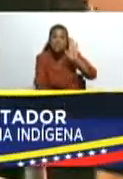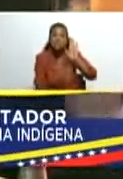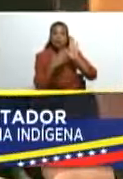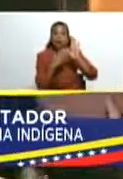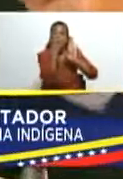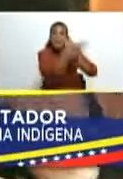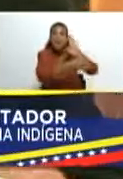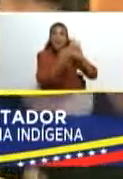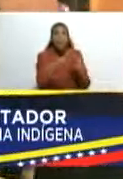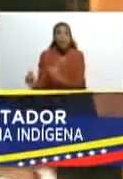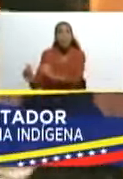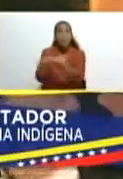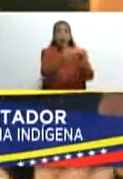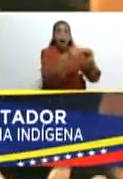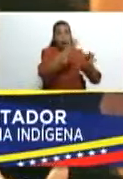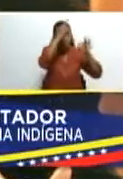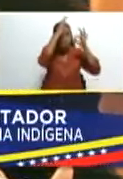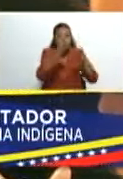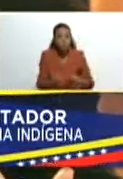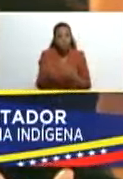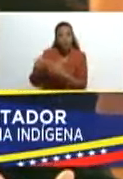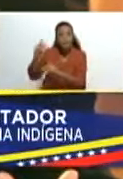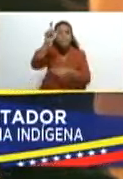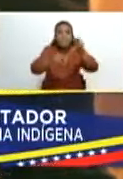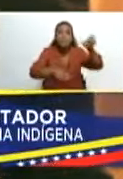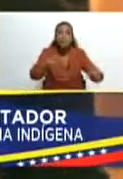y es la igualdad sagrada entre los seres humanos.